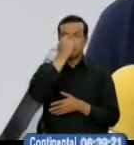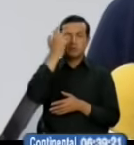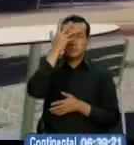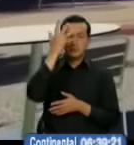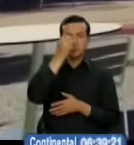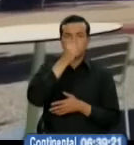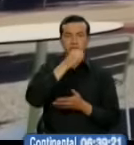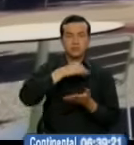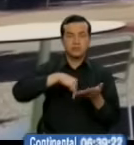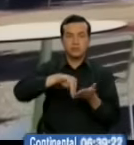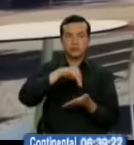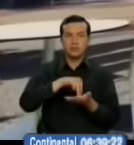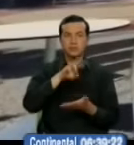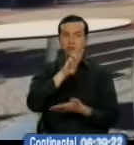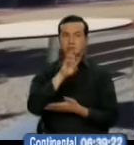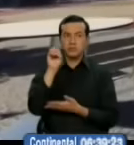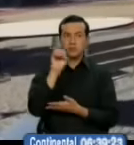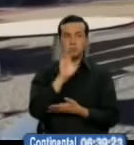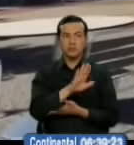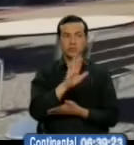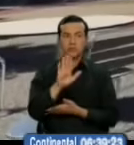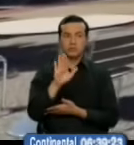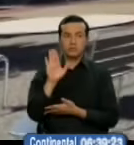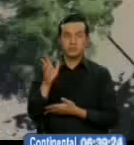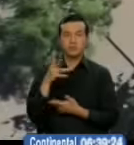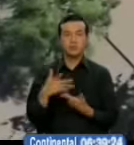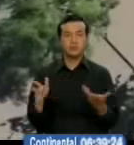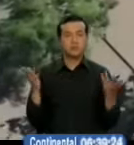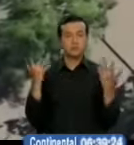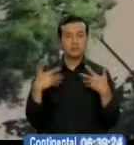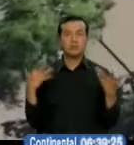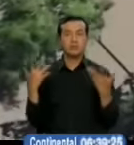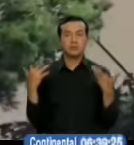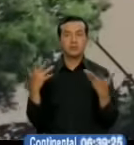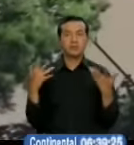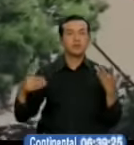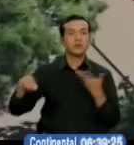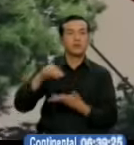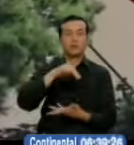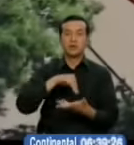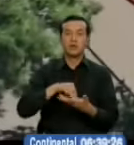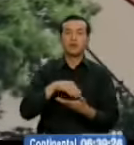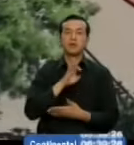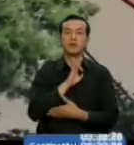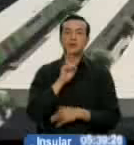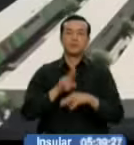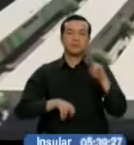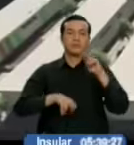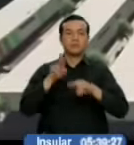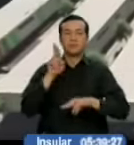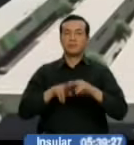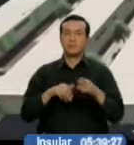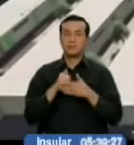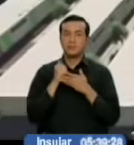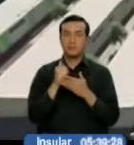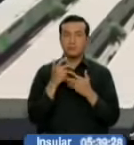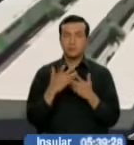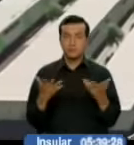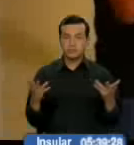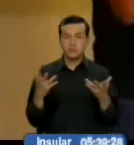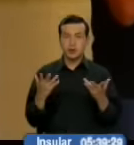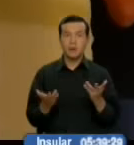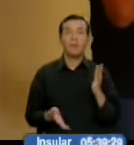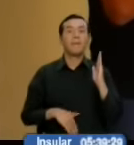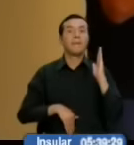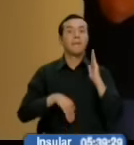y Manabí. Más de 60 de estos establecimientos se harán en Manabí. La técnica de construcción ayudará a que estos sean 5